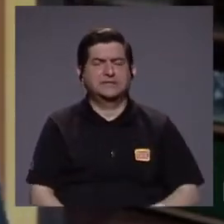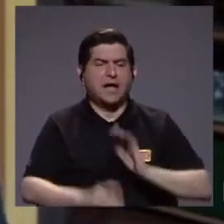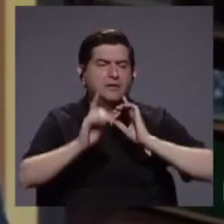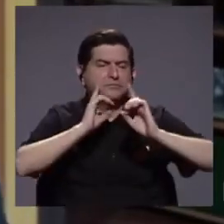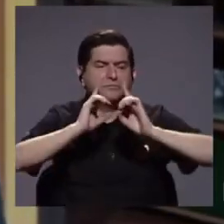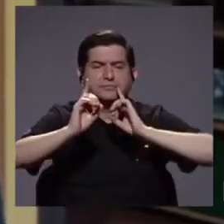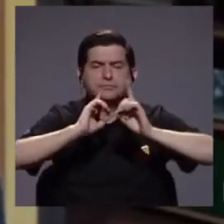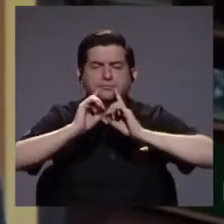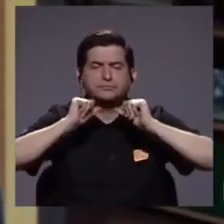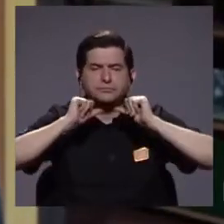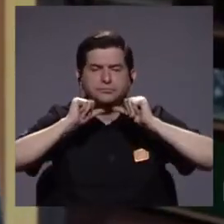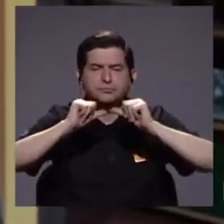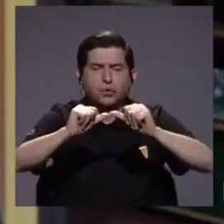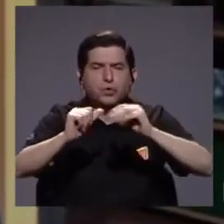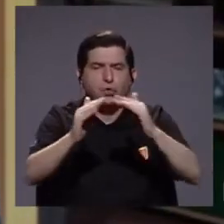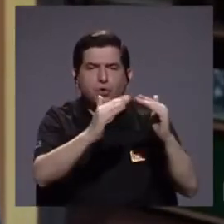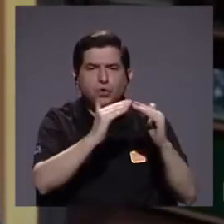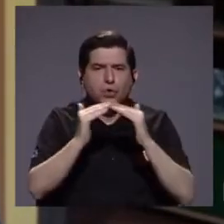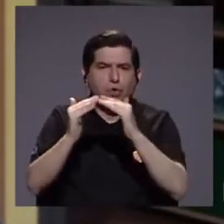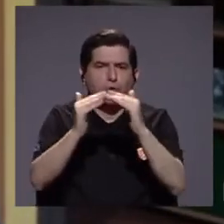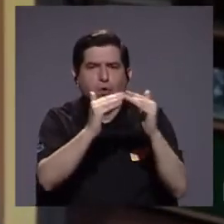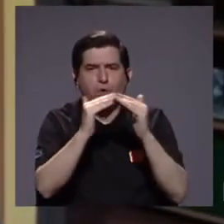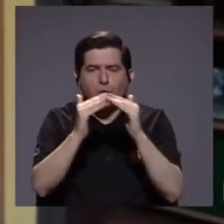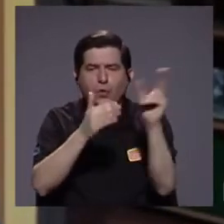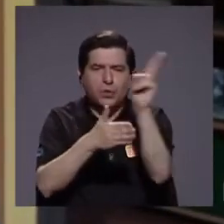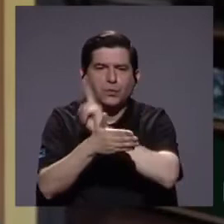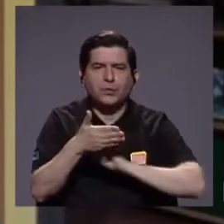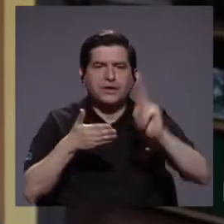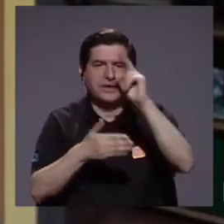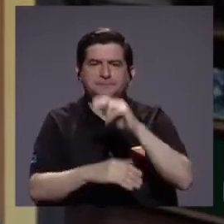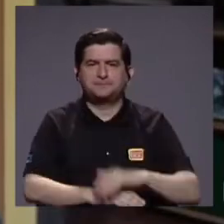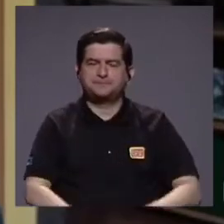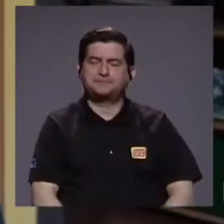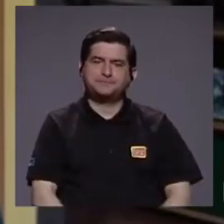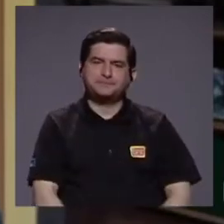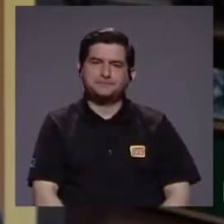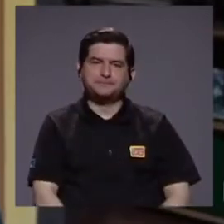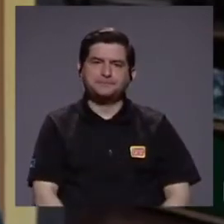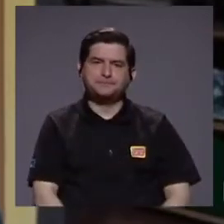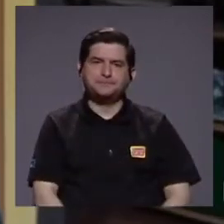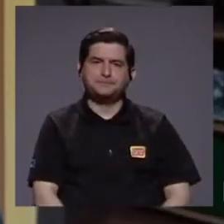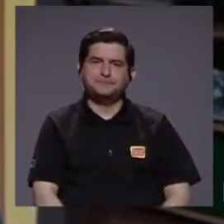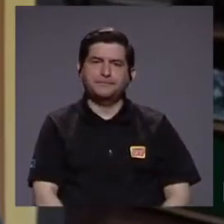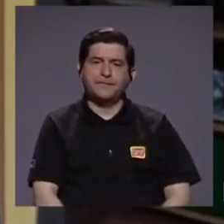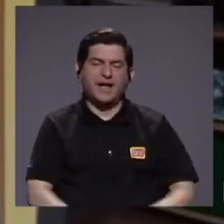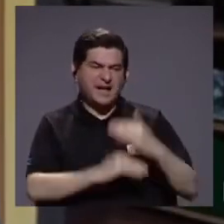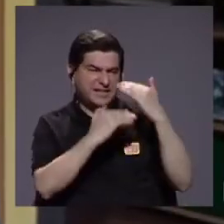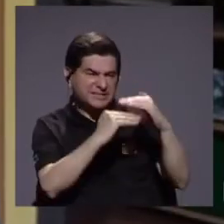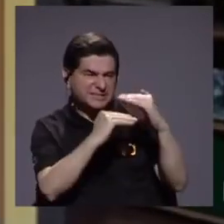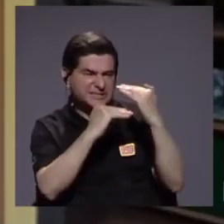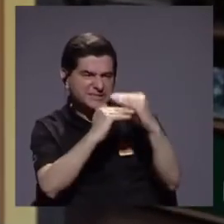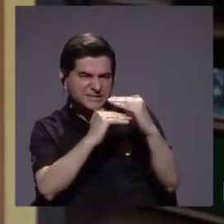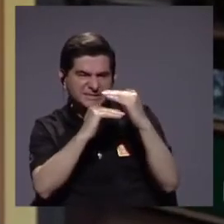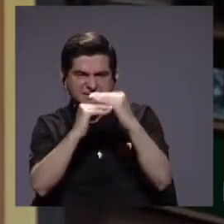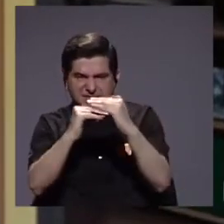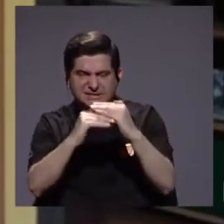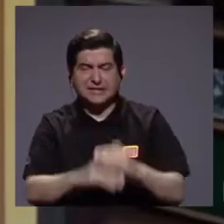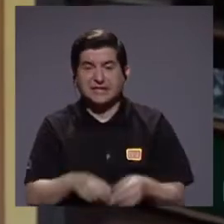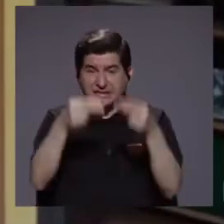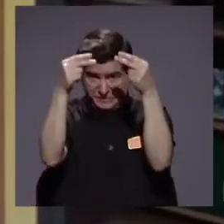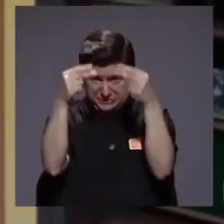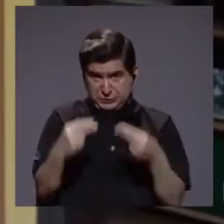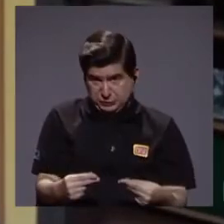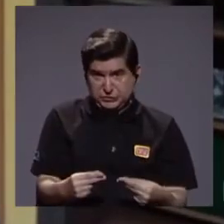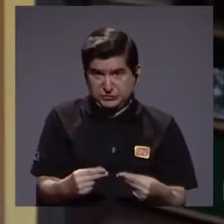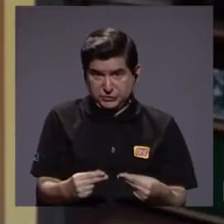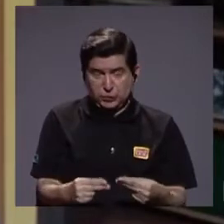diálogo permanente de la comunidad universitaria. Ante la restricción, limitación